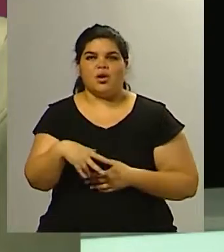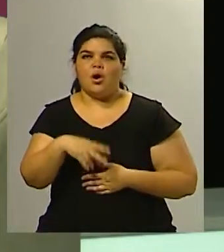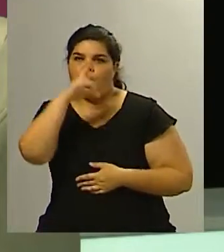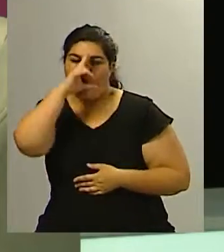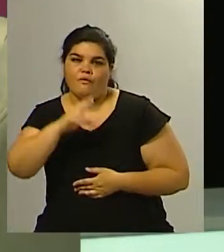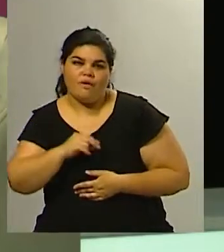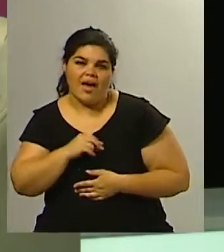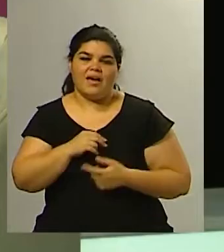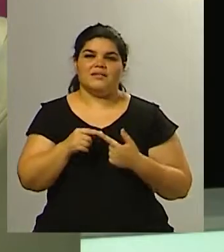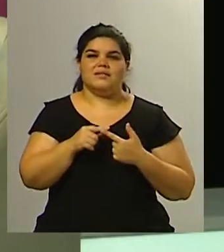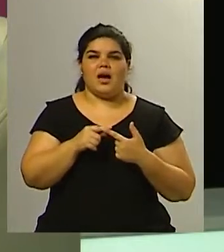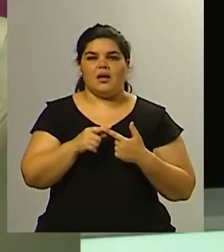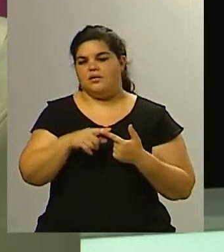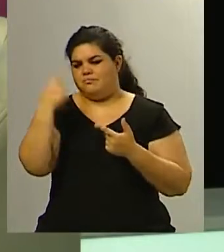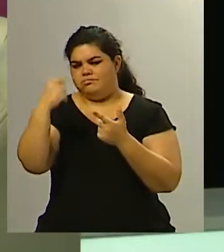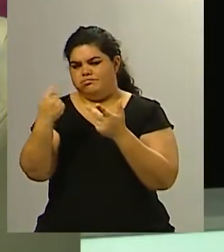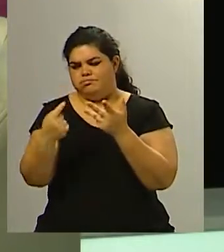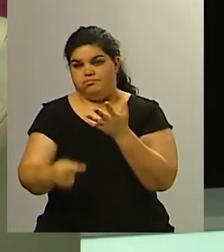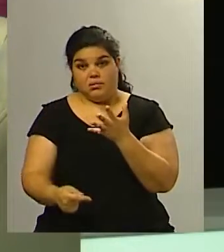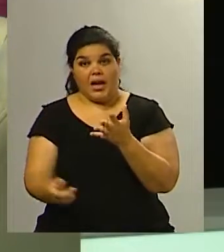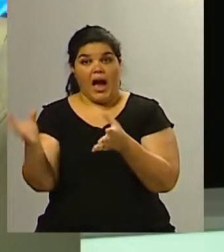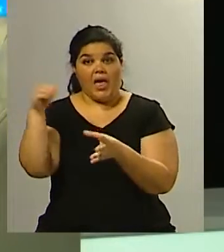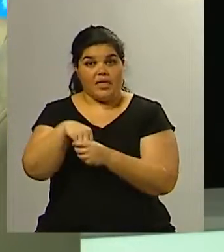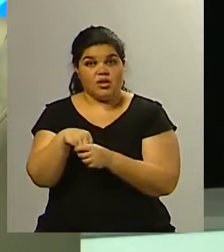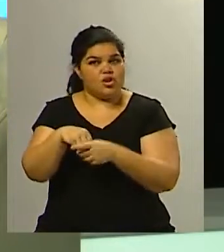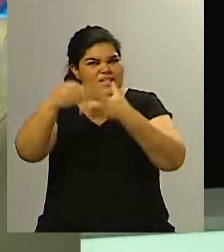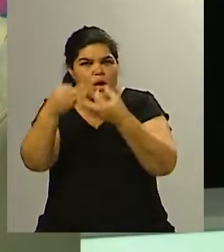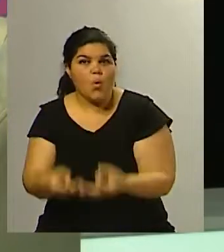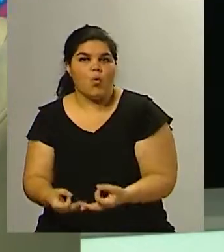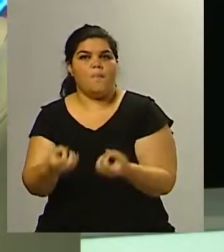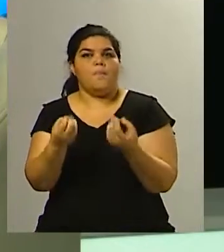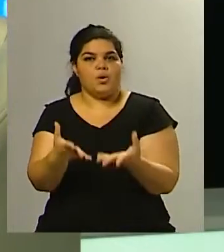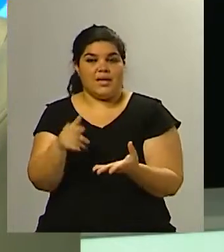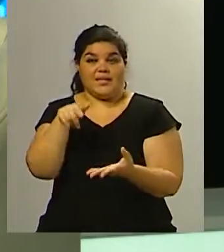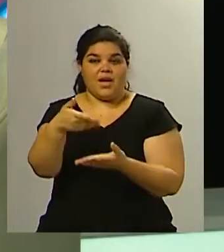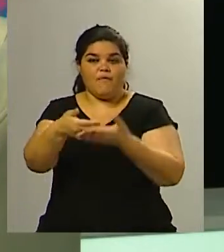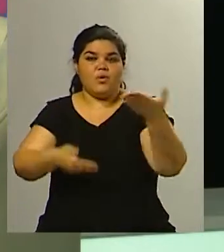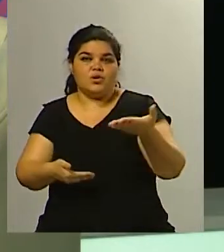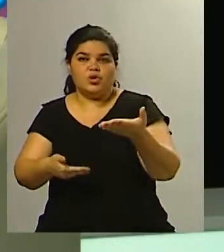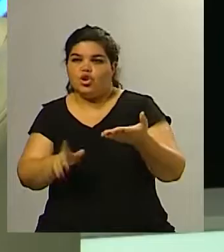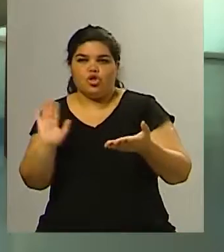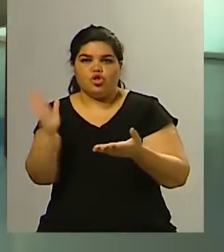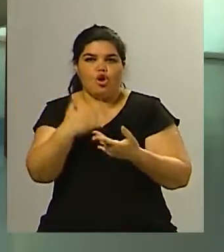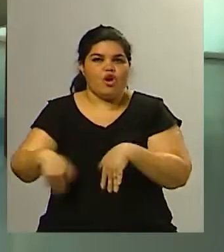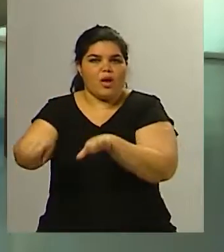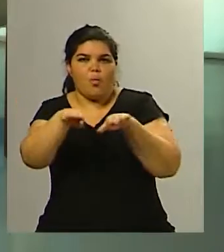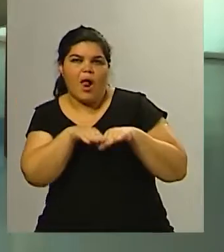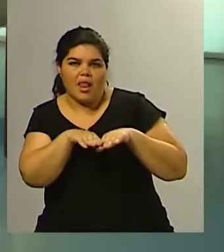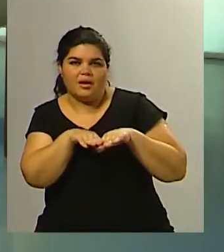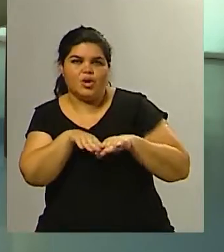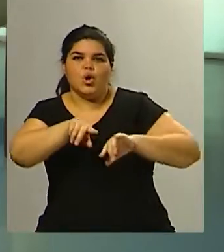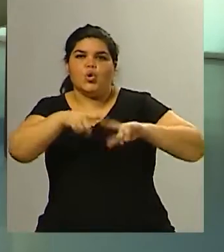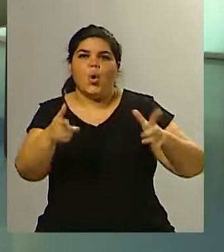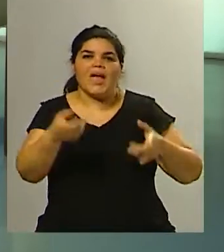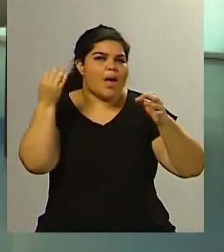confiabilidad, de pertinencia muy medidos, por ser justamente una evaluación estandarizada, que después a veces